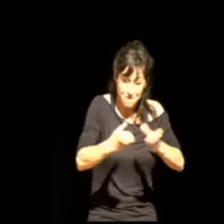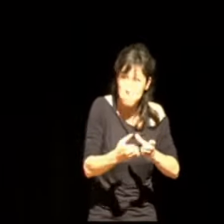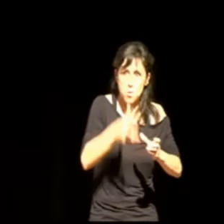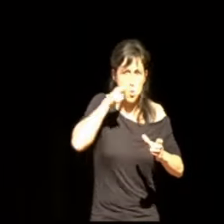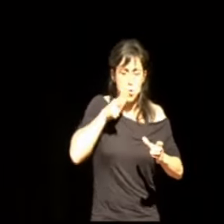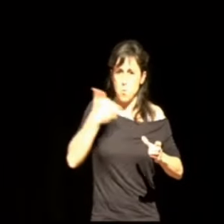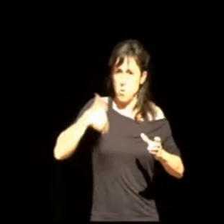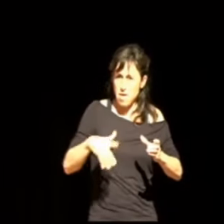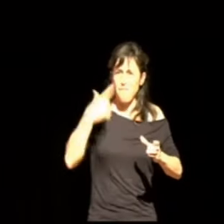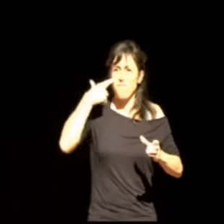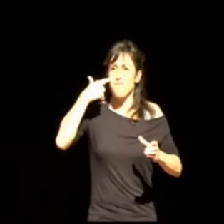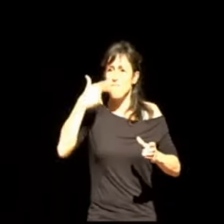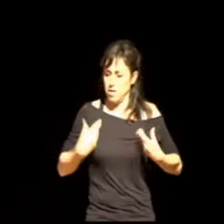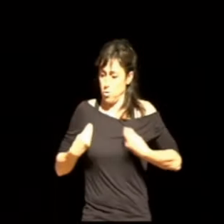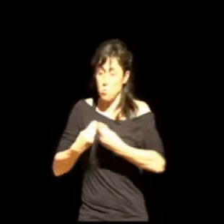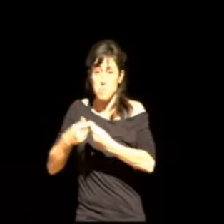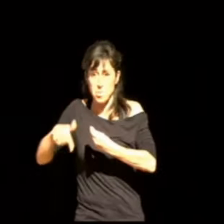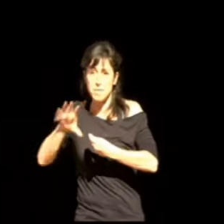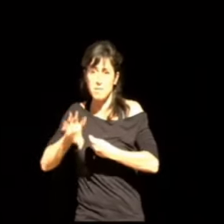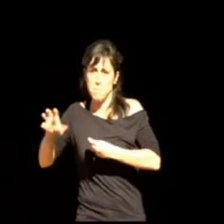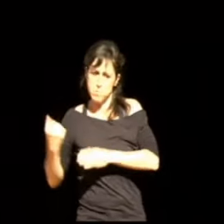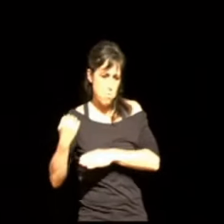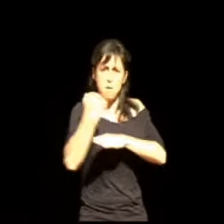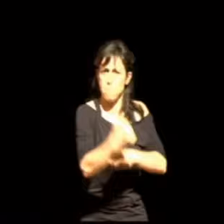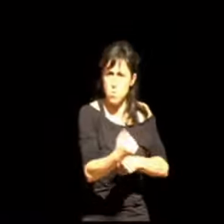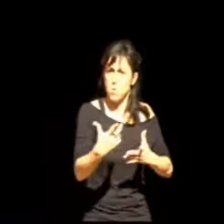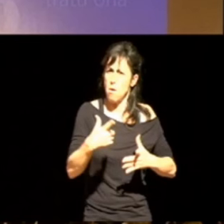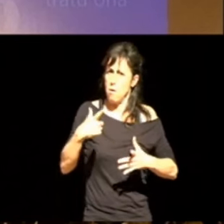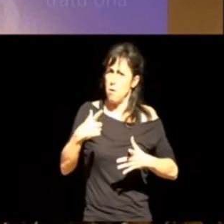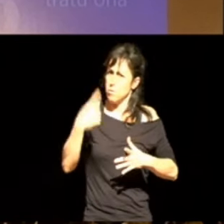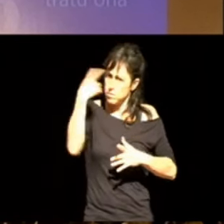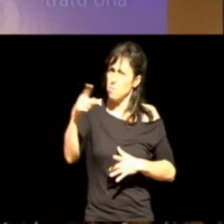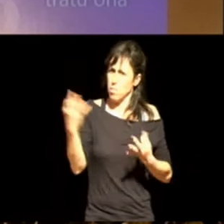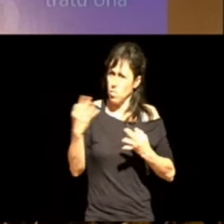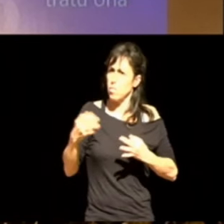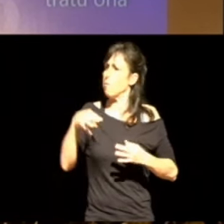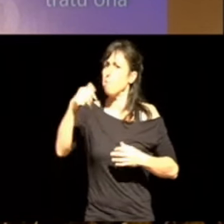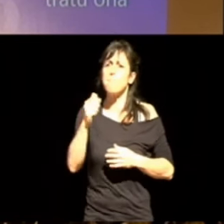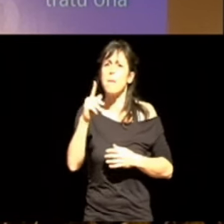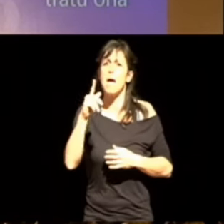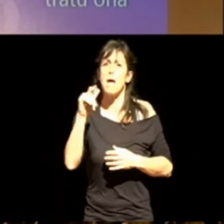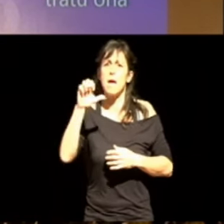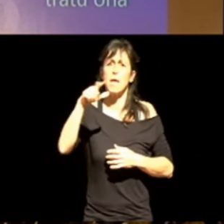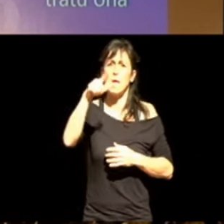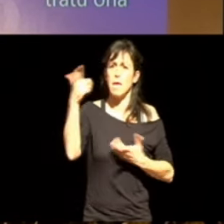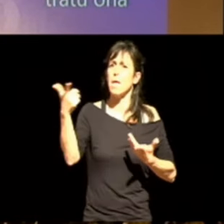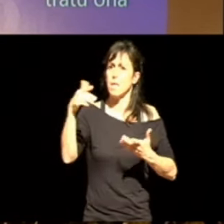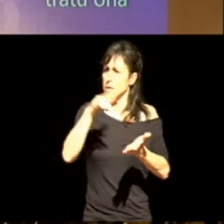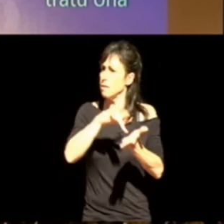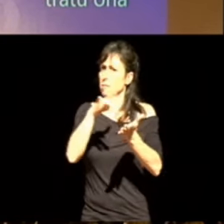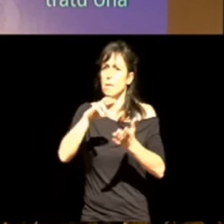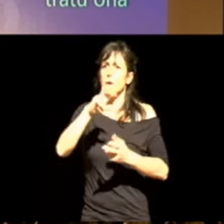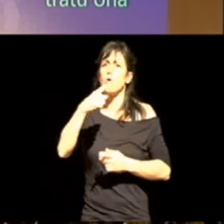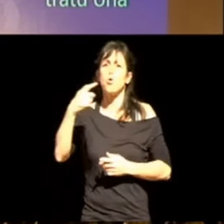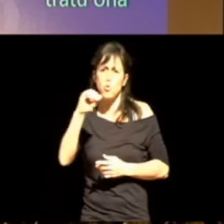apoyó el tema de la convivencia en este país, que a veces conviene saberlo. Maque, que está por ahí arriba, por favor, Marisa Otoadi,